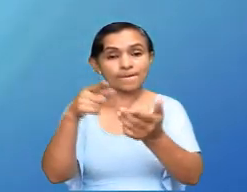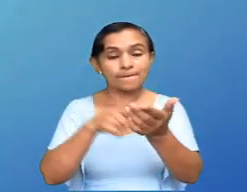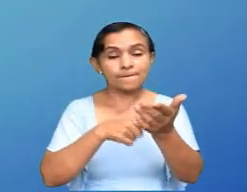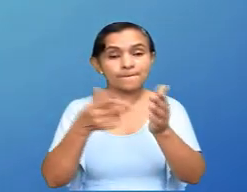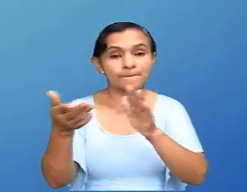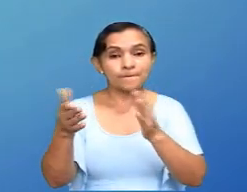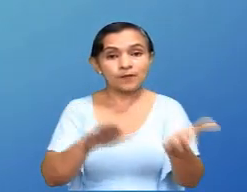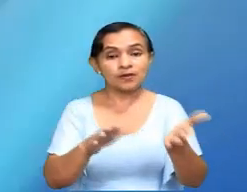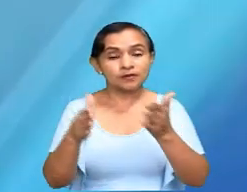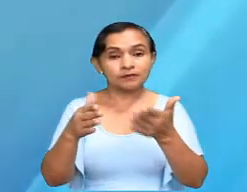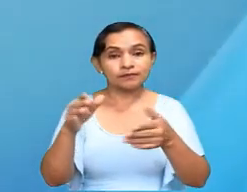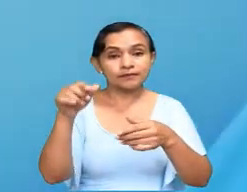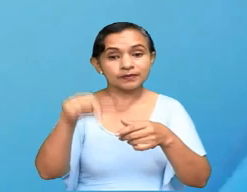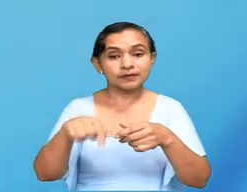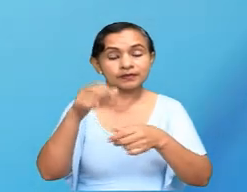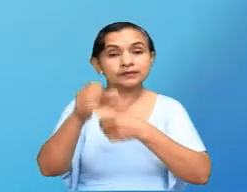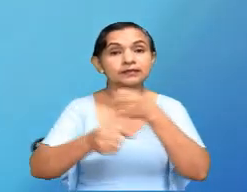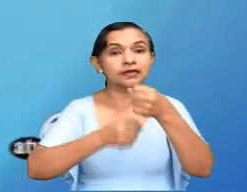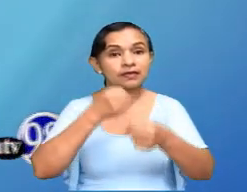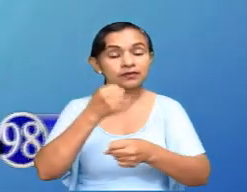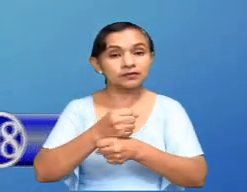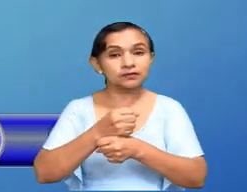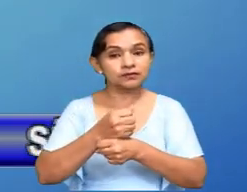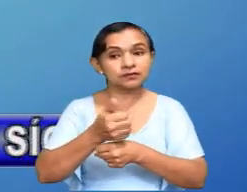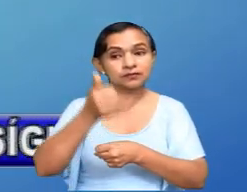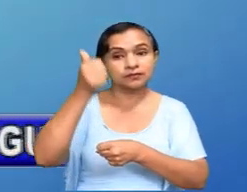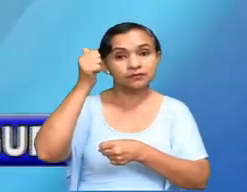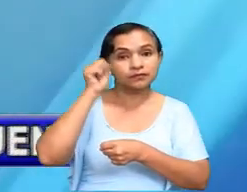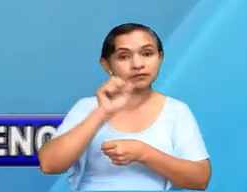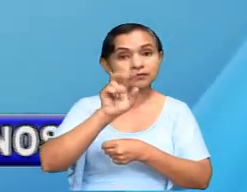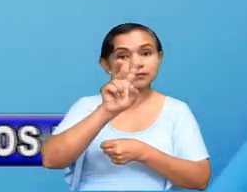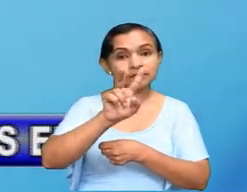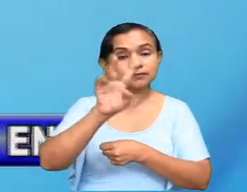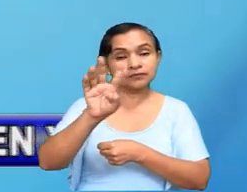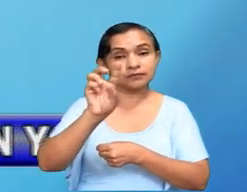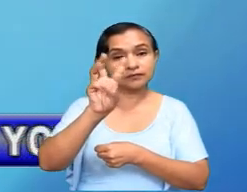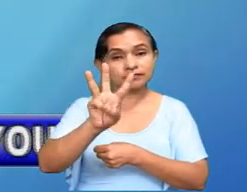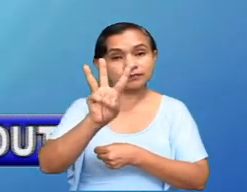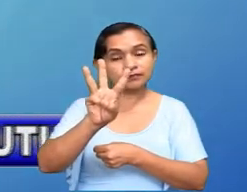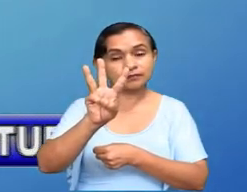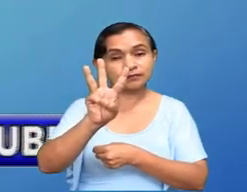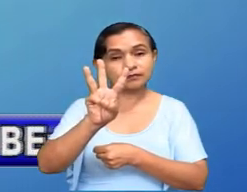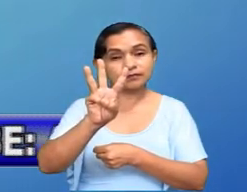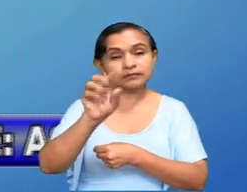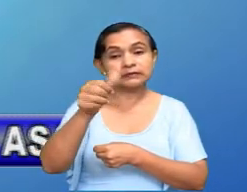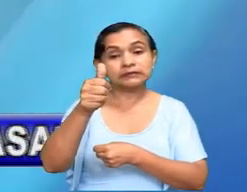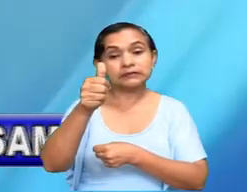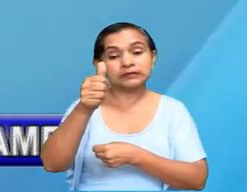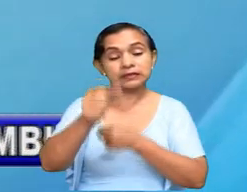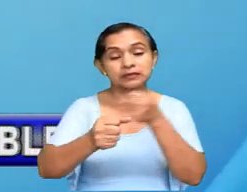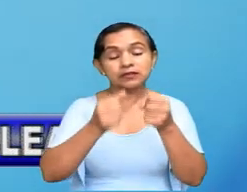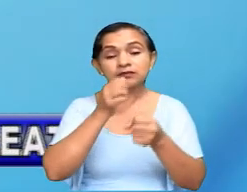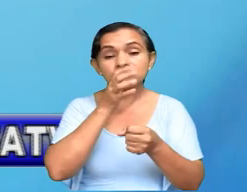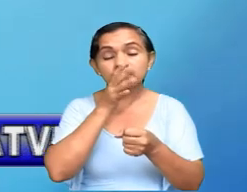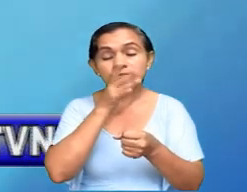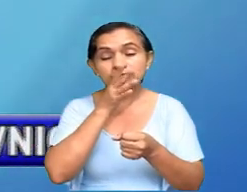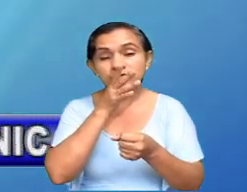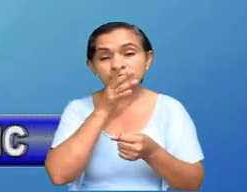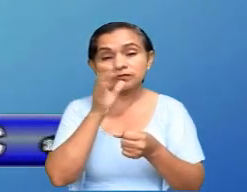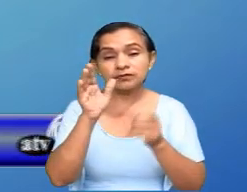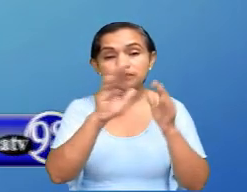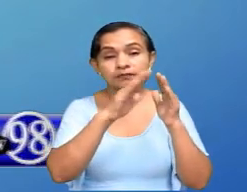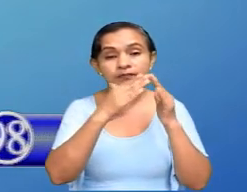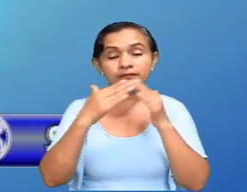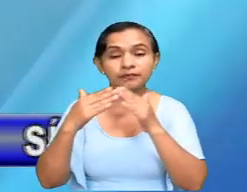fallecidos en este año. Ayer, 24 de julio, a las 3:15, una niñita de 6 años, originaria del